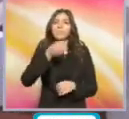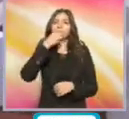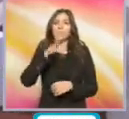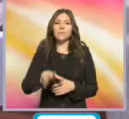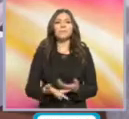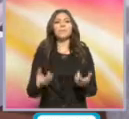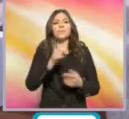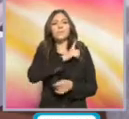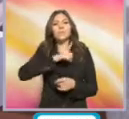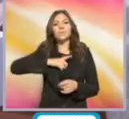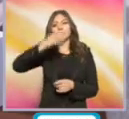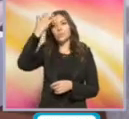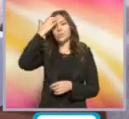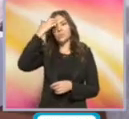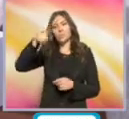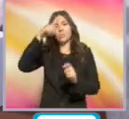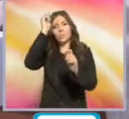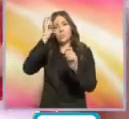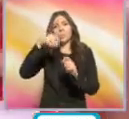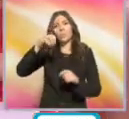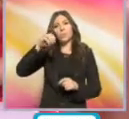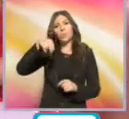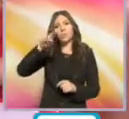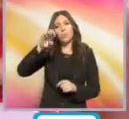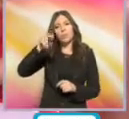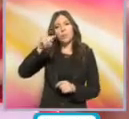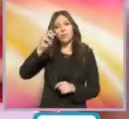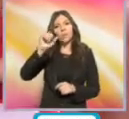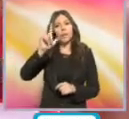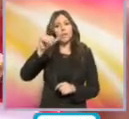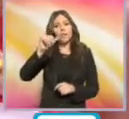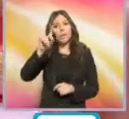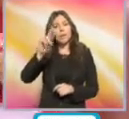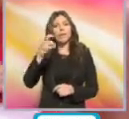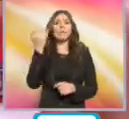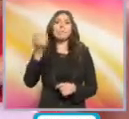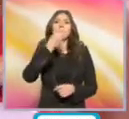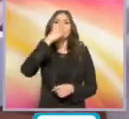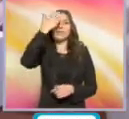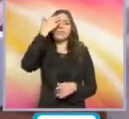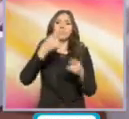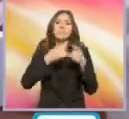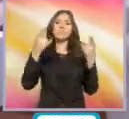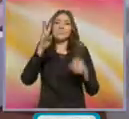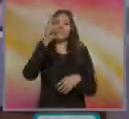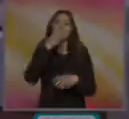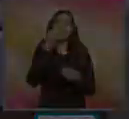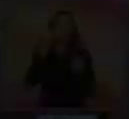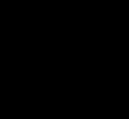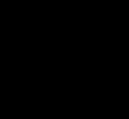que conocer el Monumento a la Madre, quienes no hemos ido, pues sería bueno Sí. darnos Y una conocer su vueltecita. historia, qué maravilla. Así es. Sí. Gracias, Vania. ¿De qué? Gracias. Y nosotros